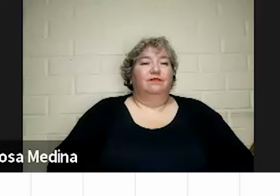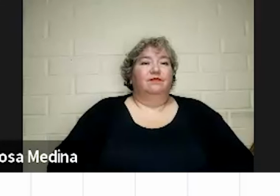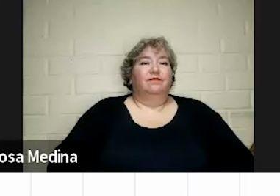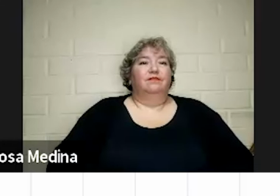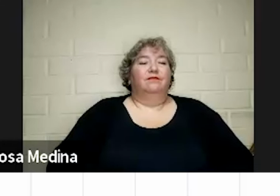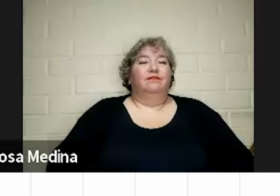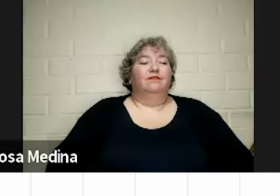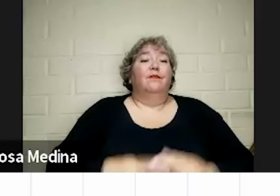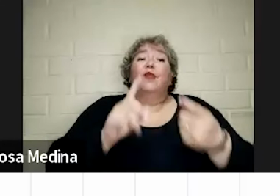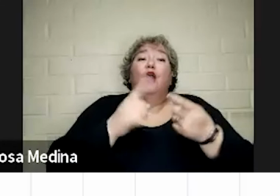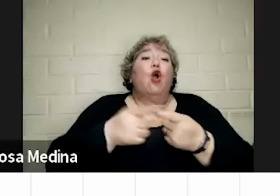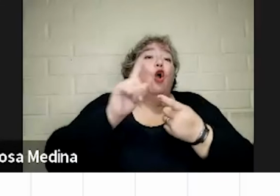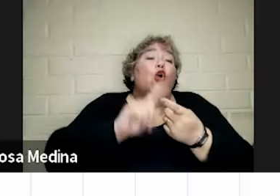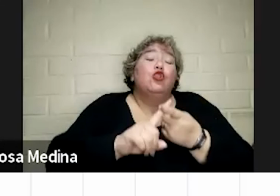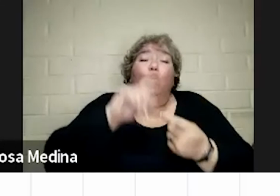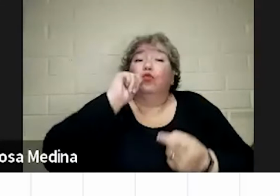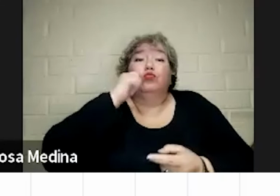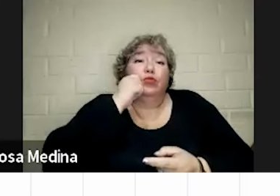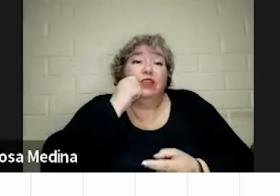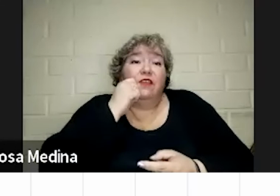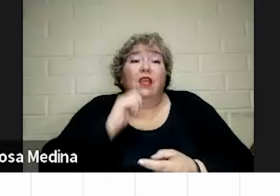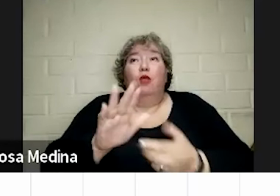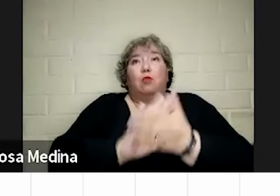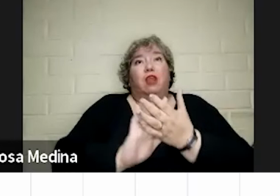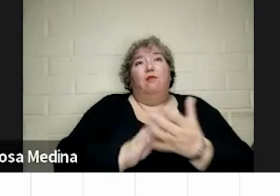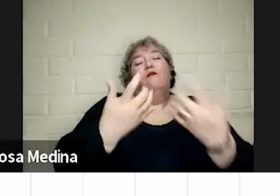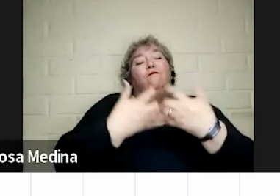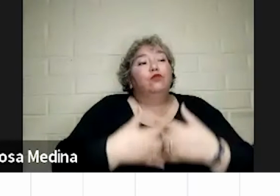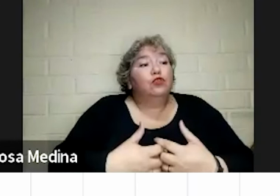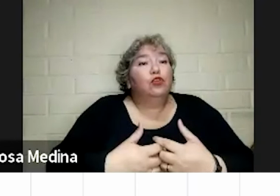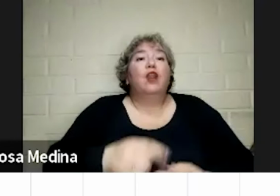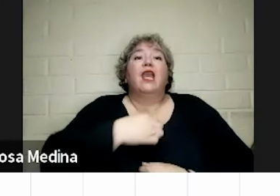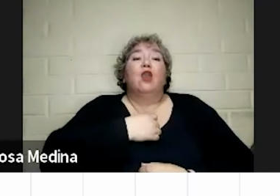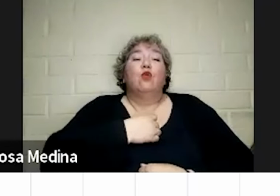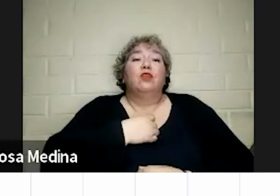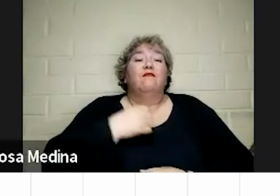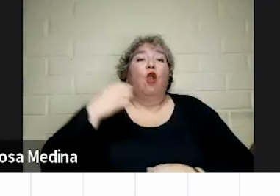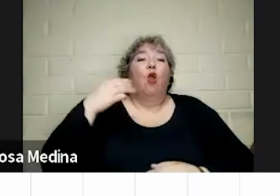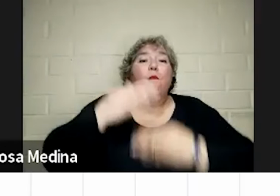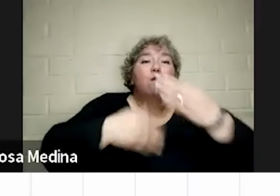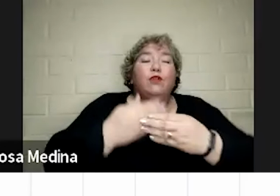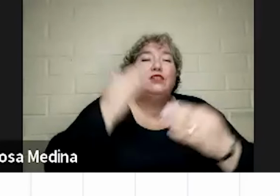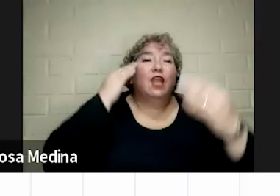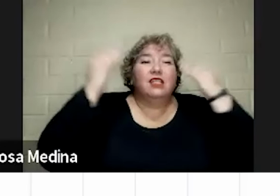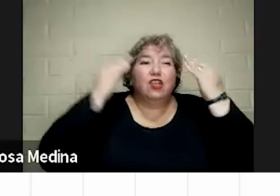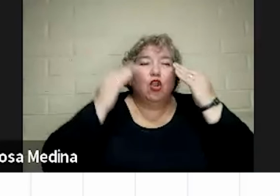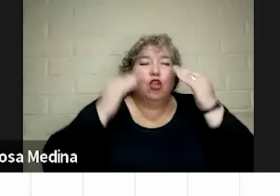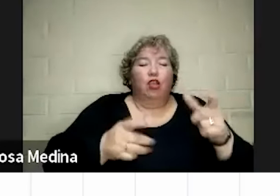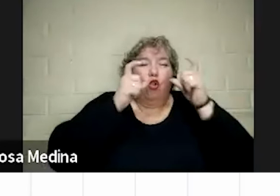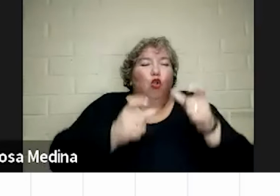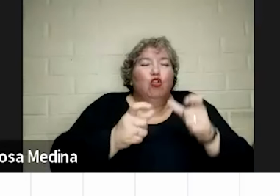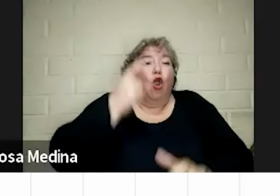Una definición podría ser: las funciones ejecutivas son aquellos procesos psicológicos que están a cargo del control consciente de